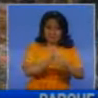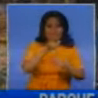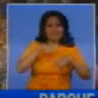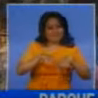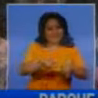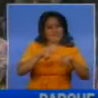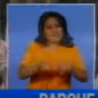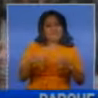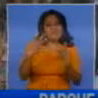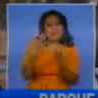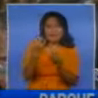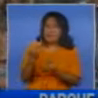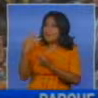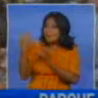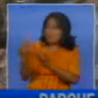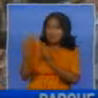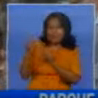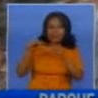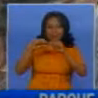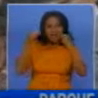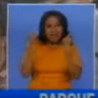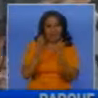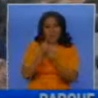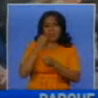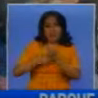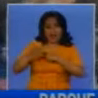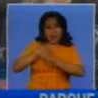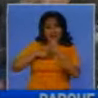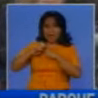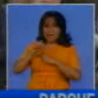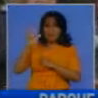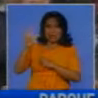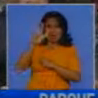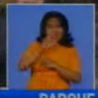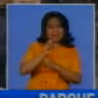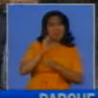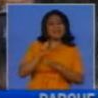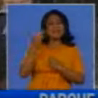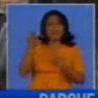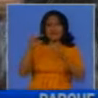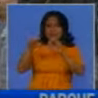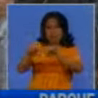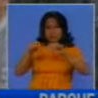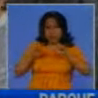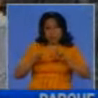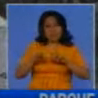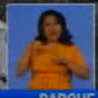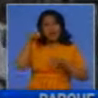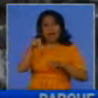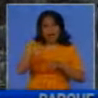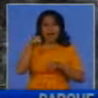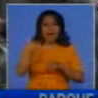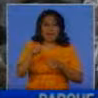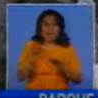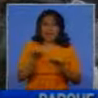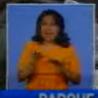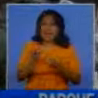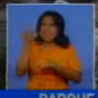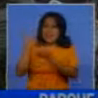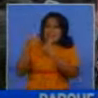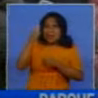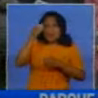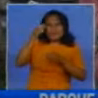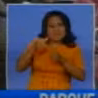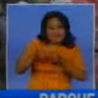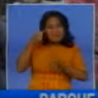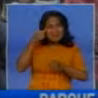banda estadounidense con 33 años de trayectoria en los escenarios. En este concierto que promete ser histórico para la capital. Como vemos,